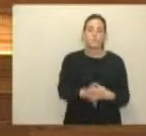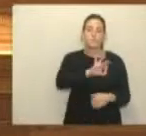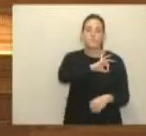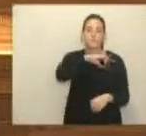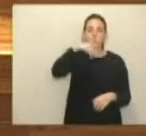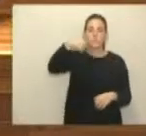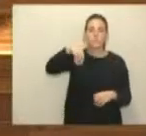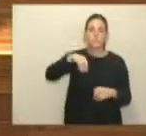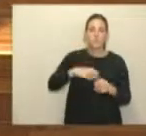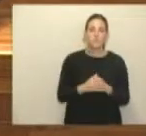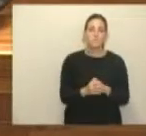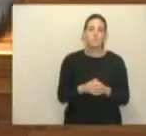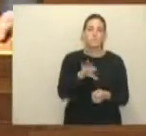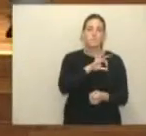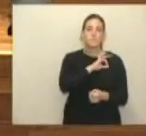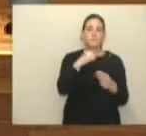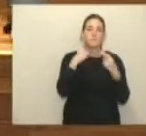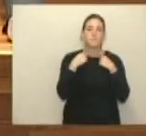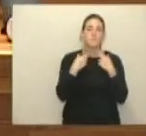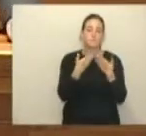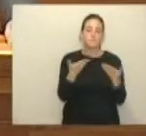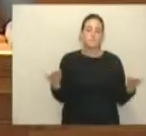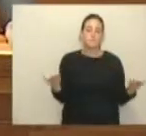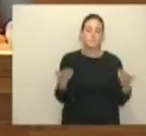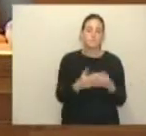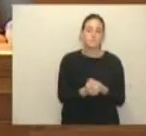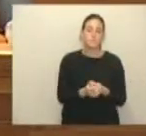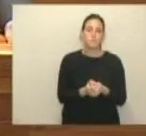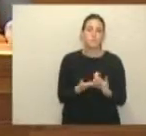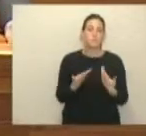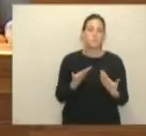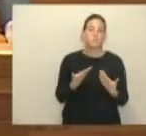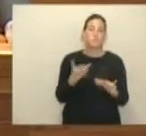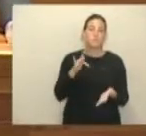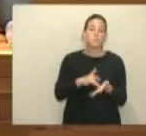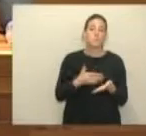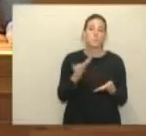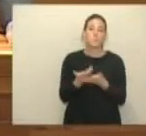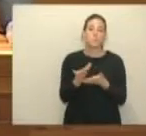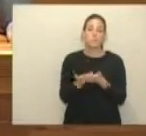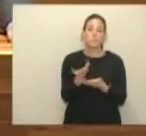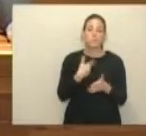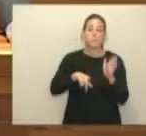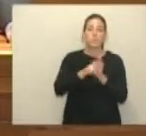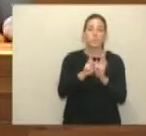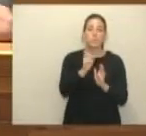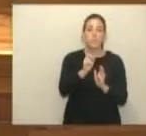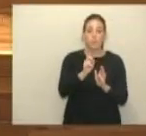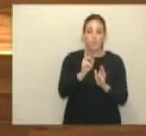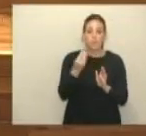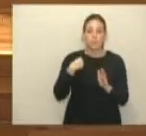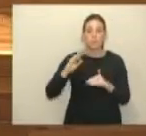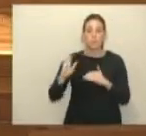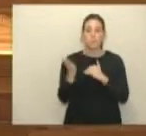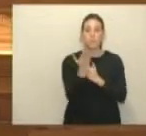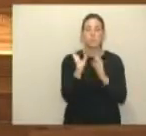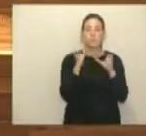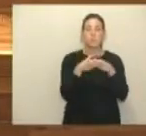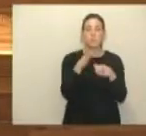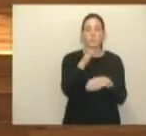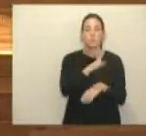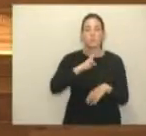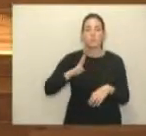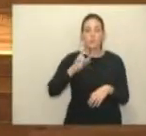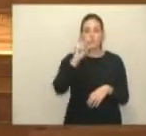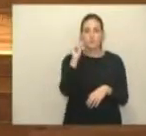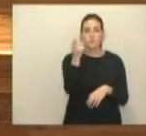Presidente, señorías, ante esta proposición no de ley que plantea el Grupo Popular, nos encontramos